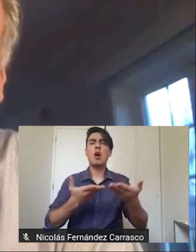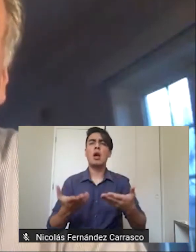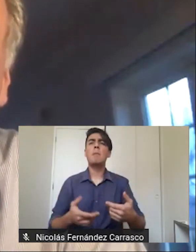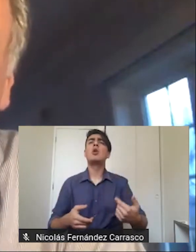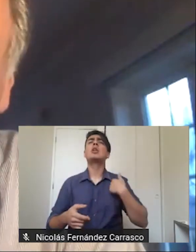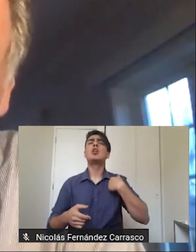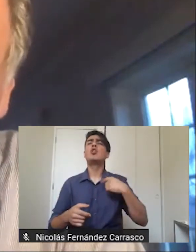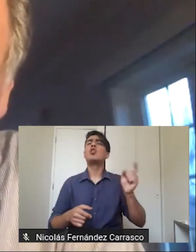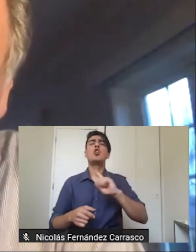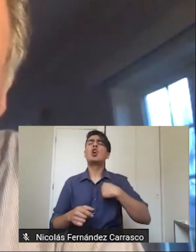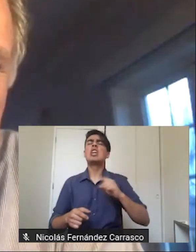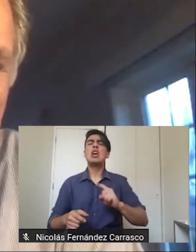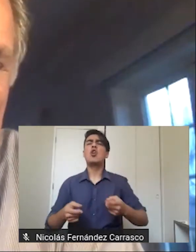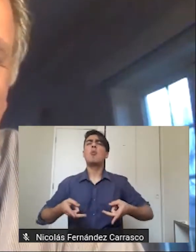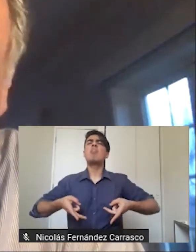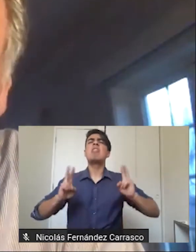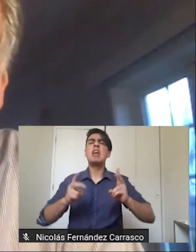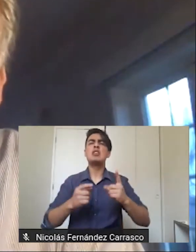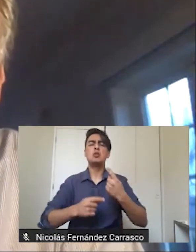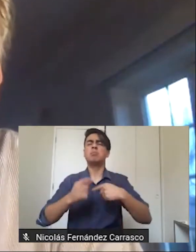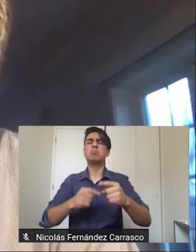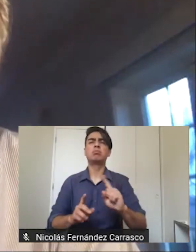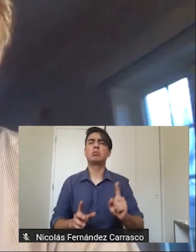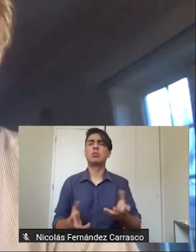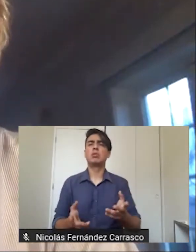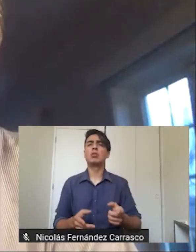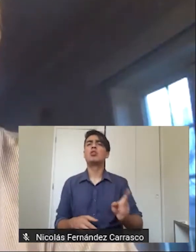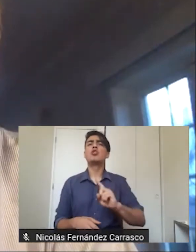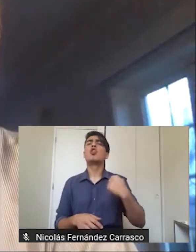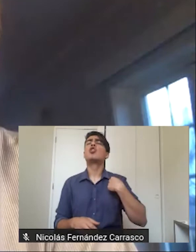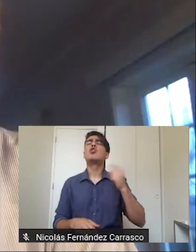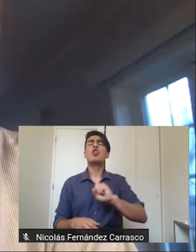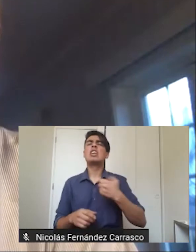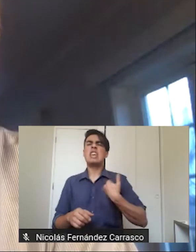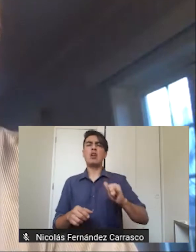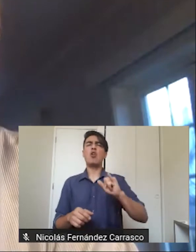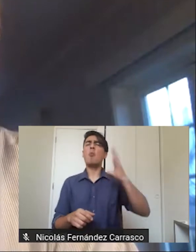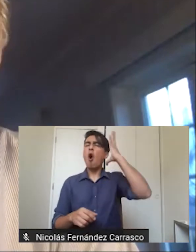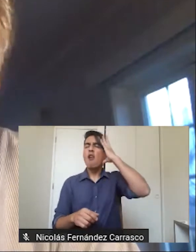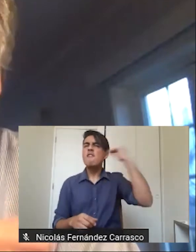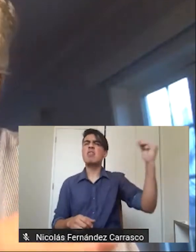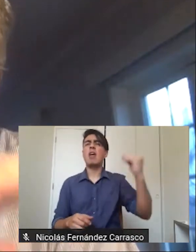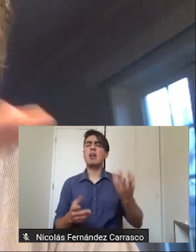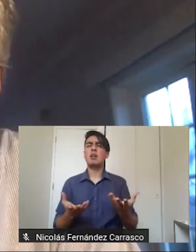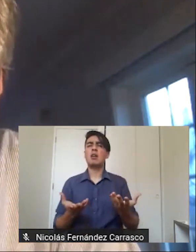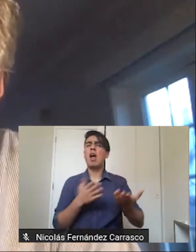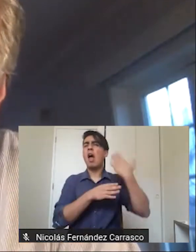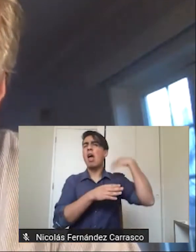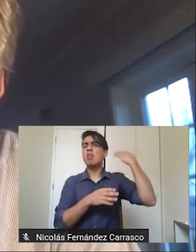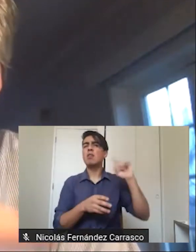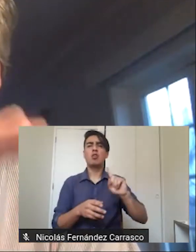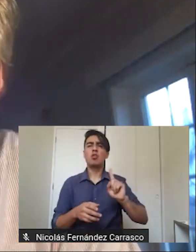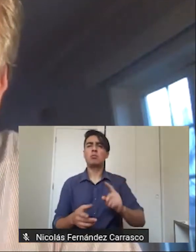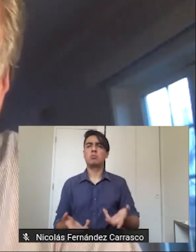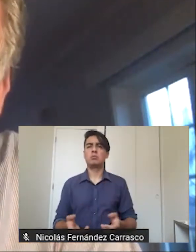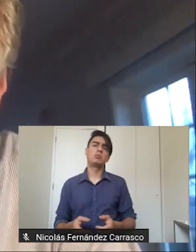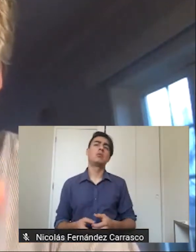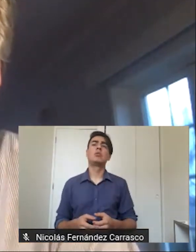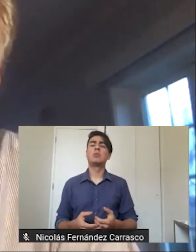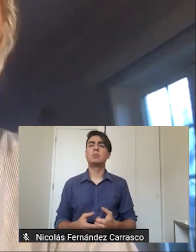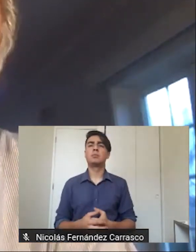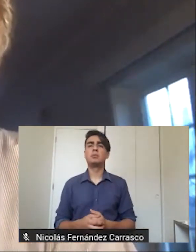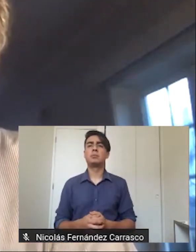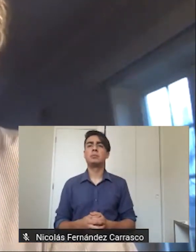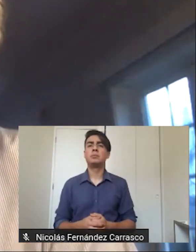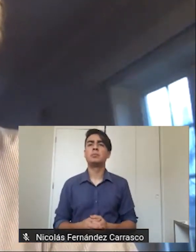derechos. No quiero olvidarme de lo que me pasó. Y eso es una cosa muy general que